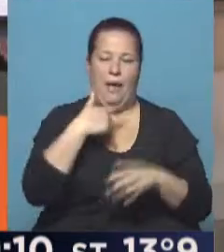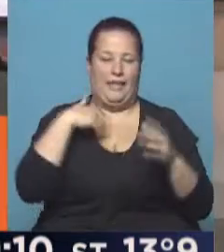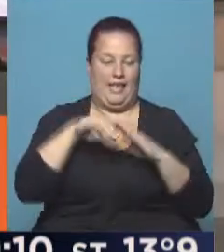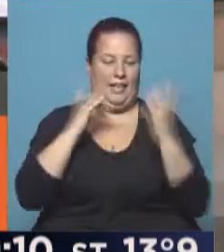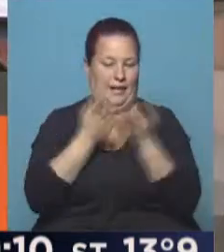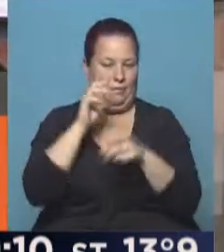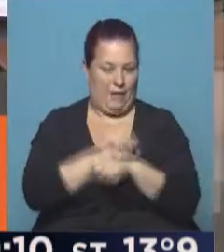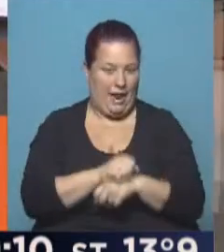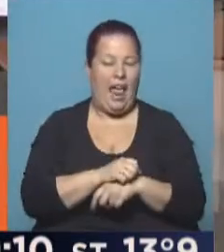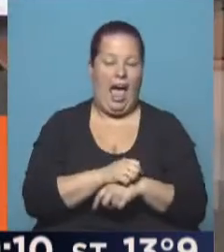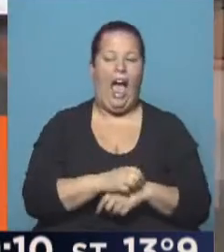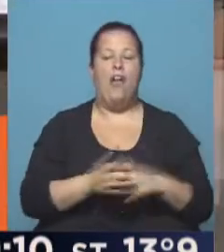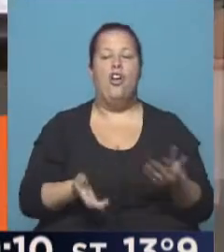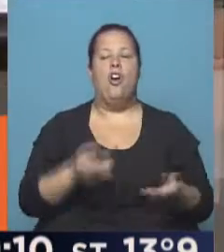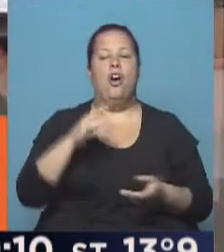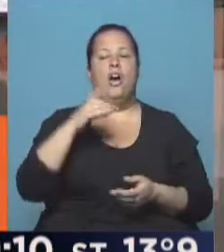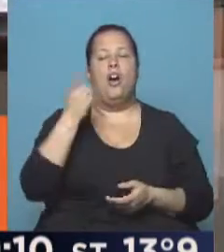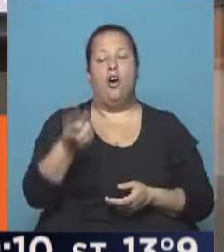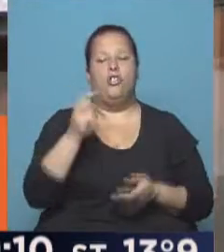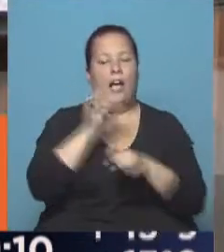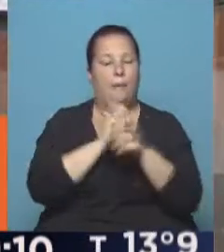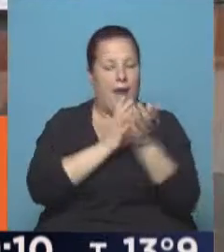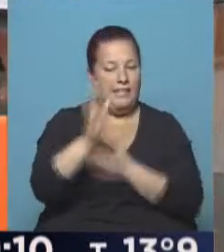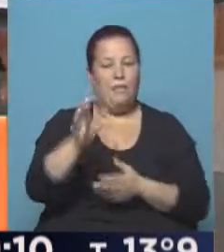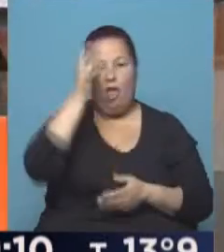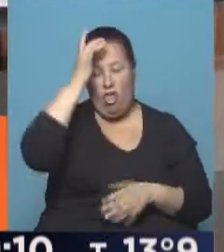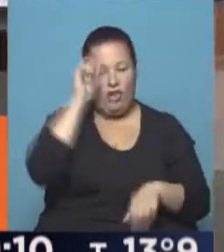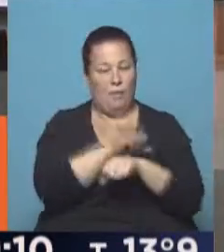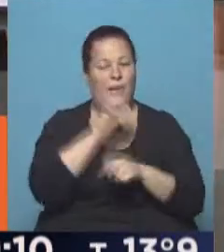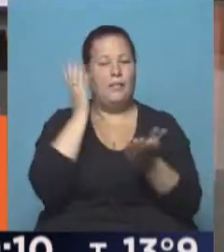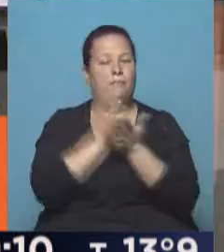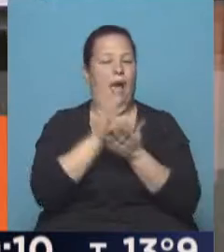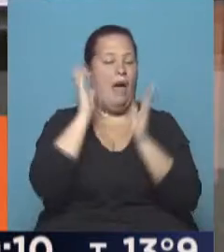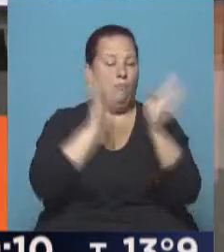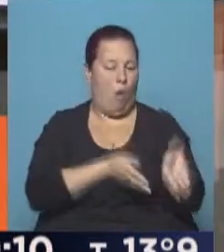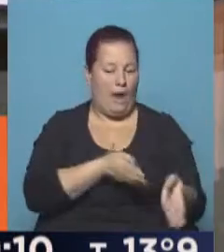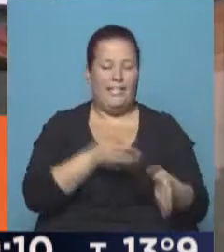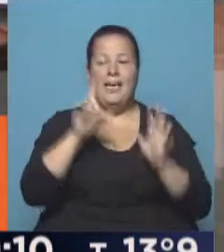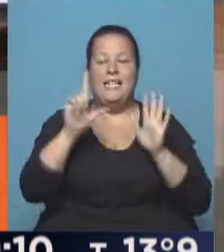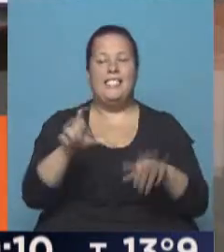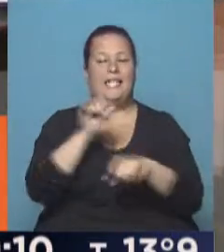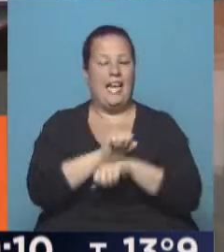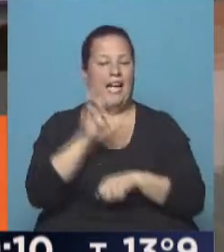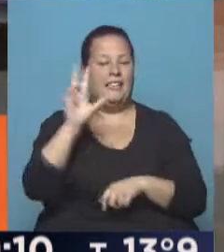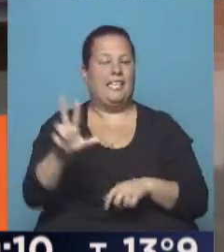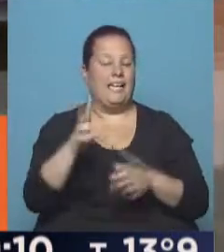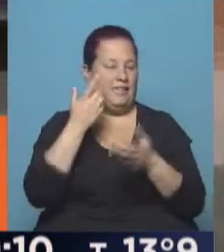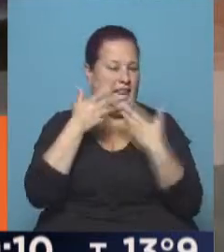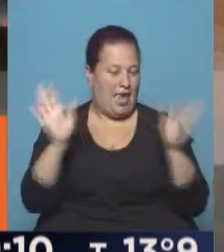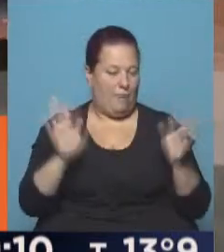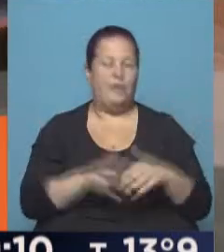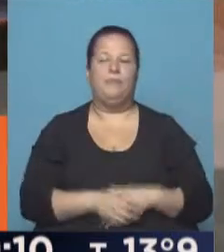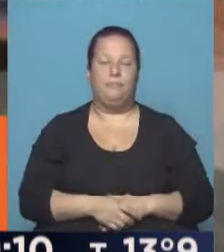celda. Claro. Rudolf Hess, cadena perpetua, 12 condenas a la pena de muerte, 7 de cárcel y 3 absueltos. 3